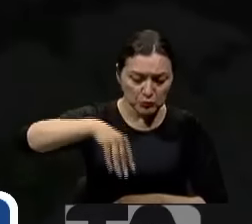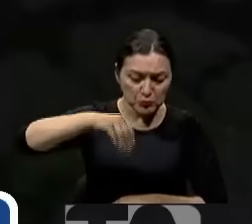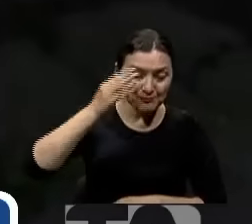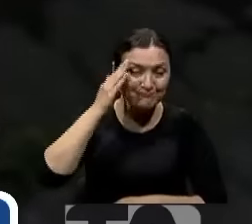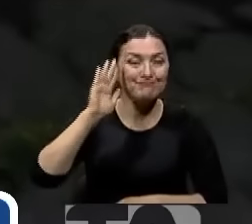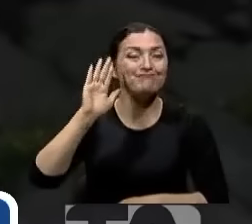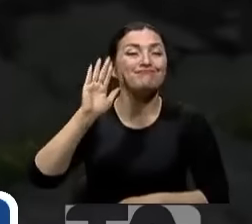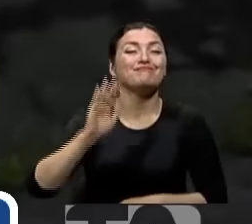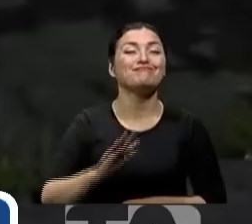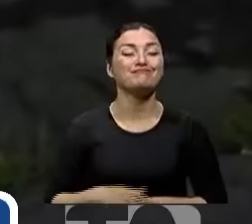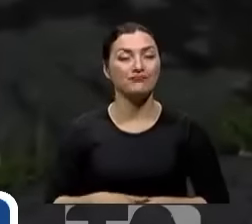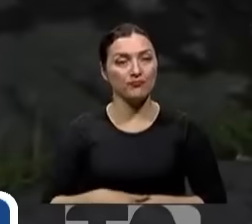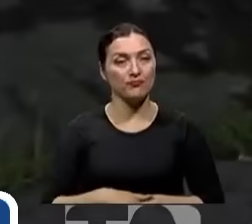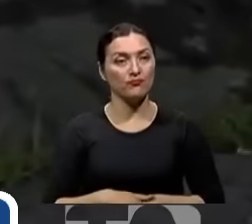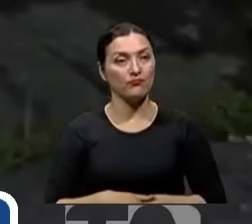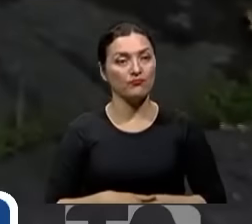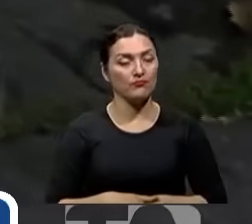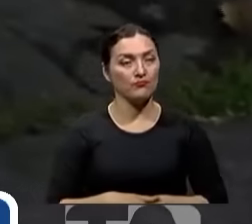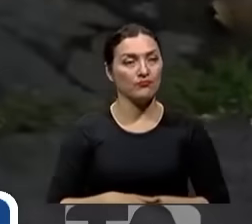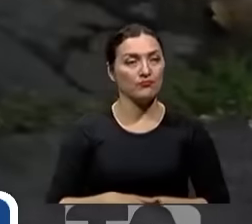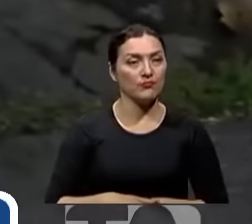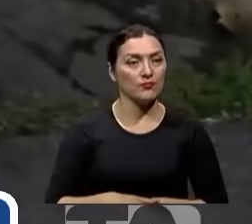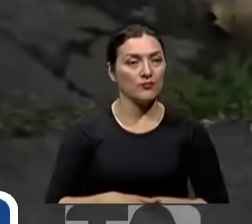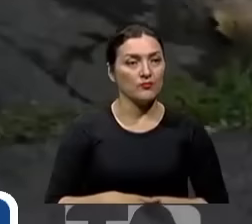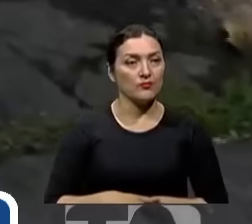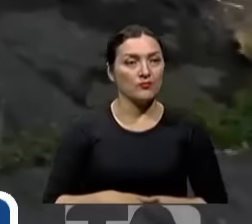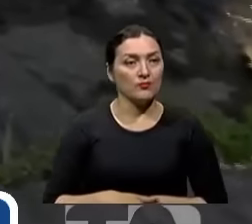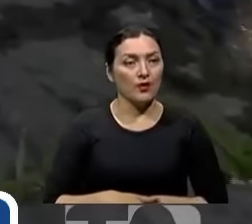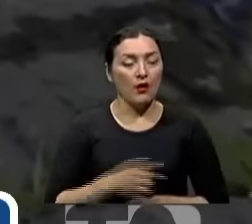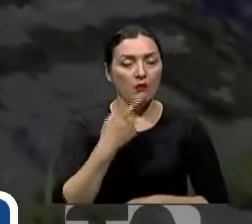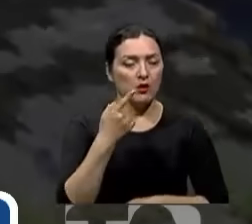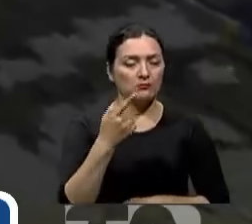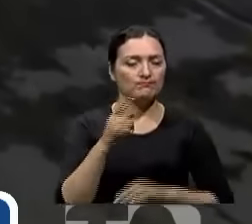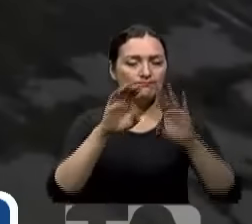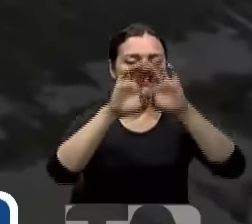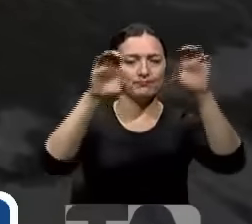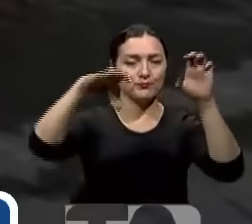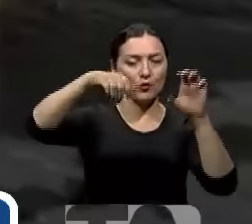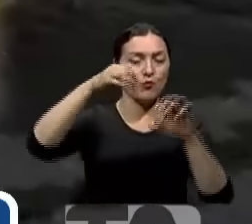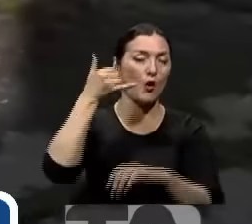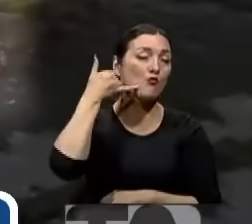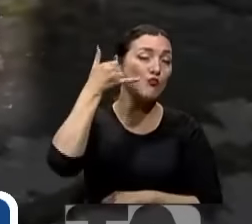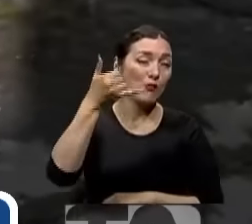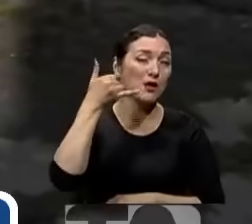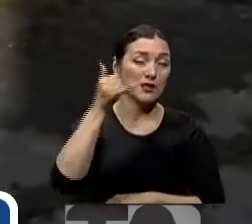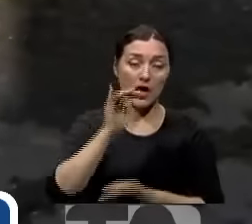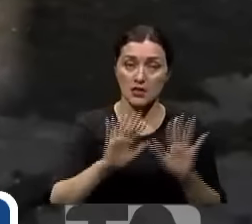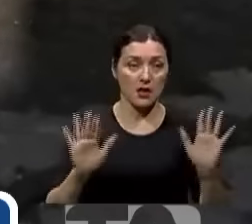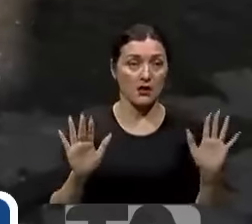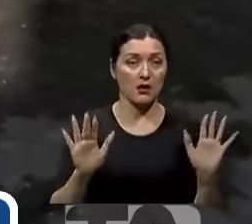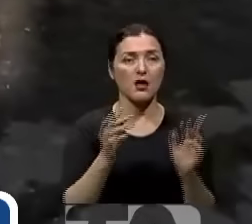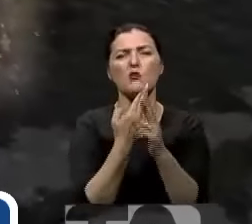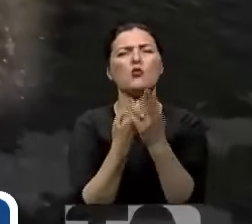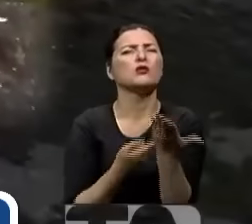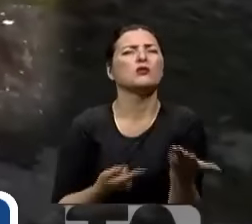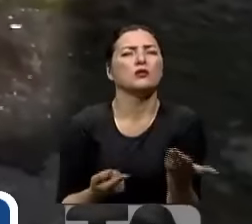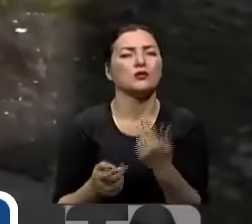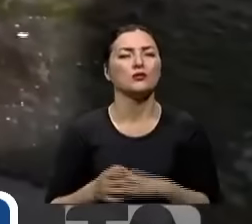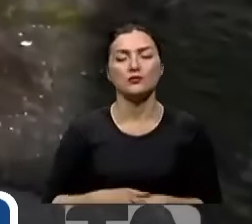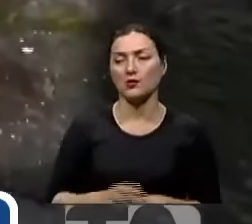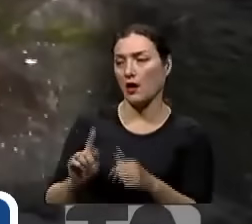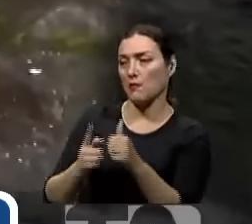nosotros. Ustedes nos estaban comentando que sí, ya se han comunicado con las autoridades, con la empresa de agua potable, pero ¿cuál es la respuesta? Primero le han pedido a